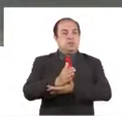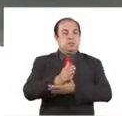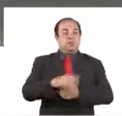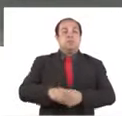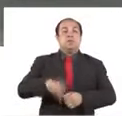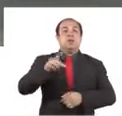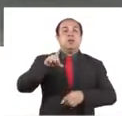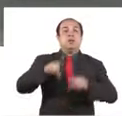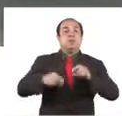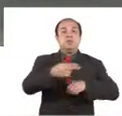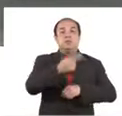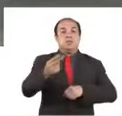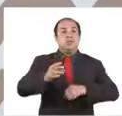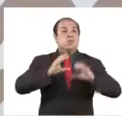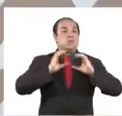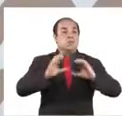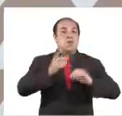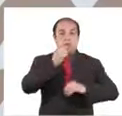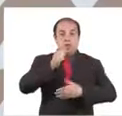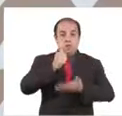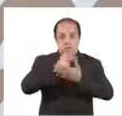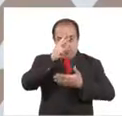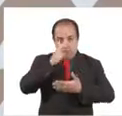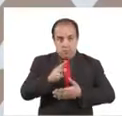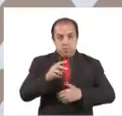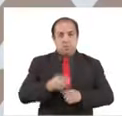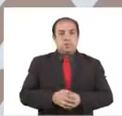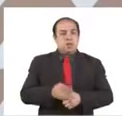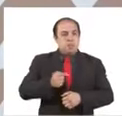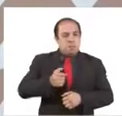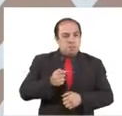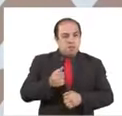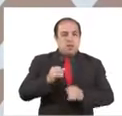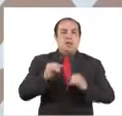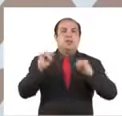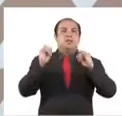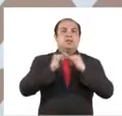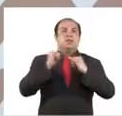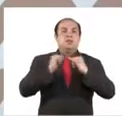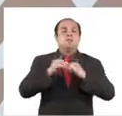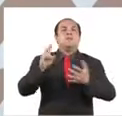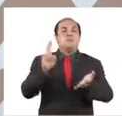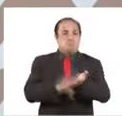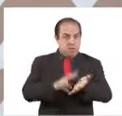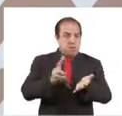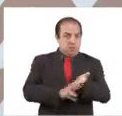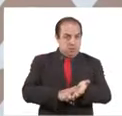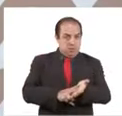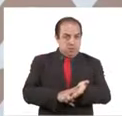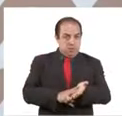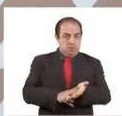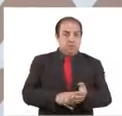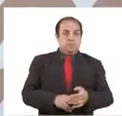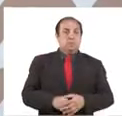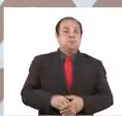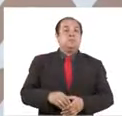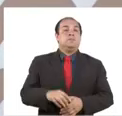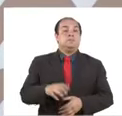cuidar la Policía de la Ciudad de México, que es de las pocas instituciones sumamente valiosas que